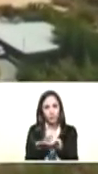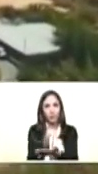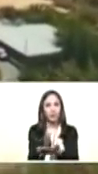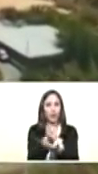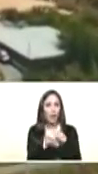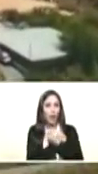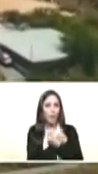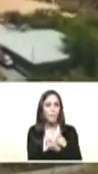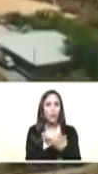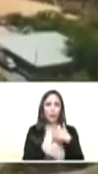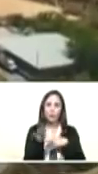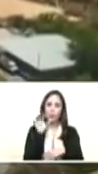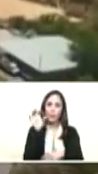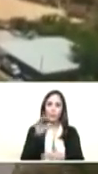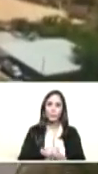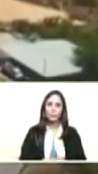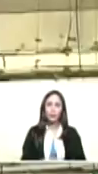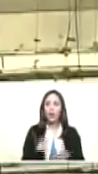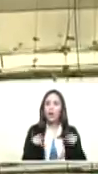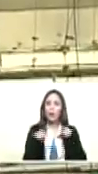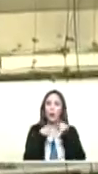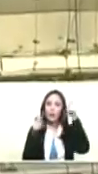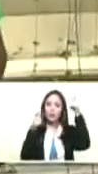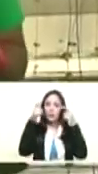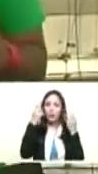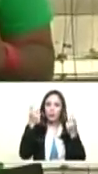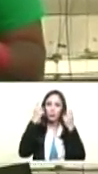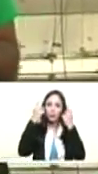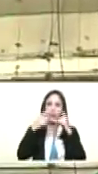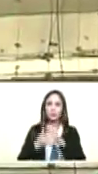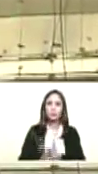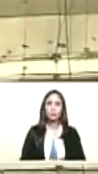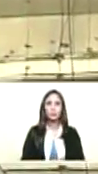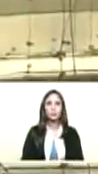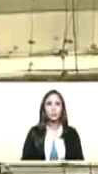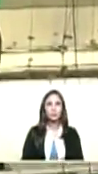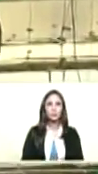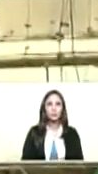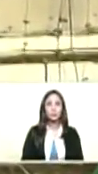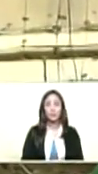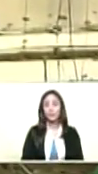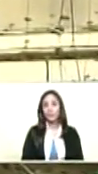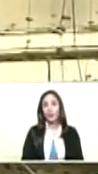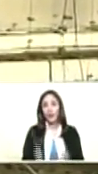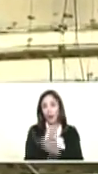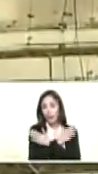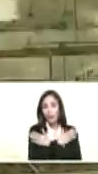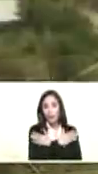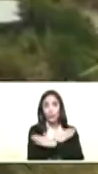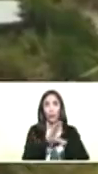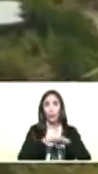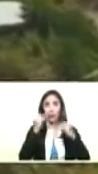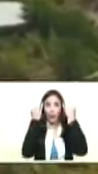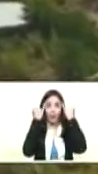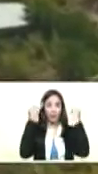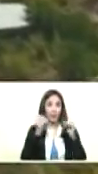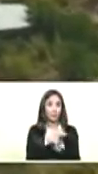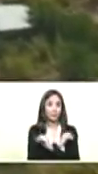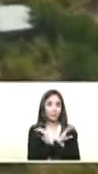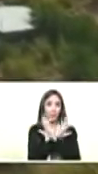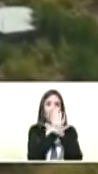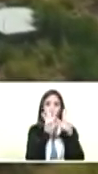del bolivarianismo y seguir con el legado del comandante Hugo Chávez. Bueno, lo primero te felicito porque lo que estás es clarito, ¿vale? Así es, presidente. Tienes